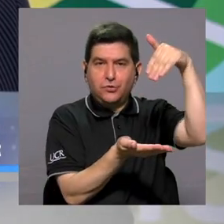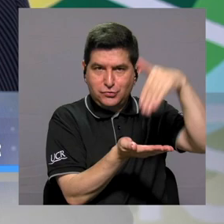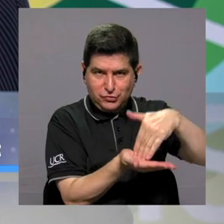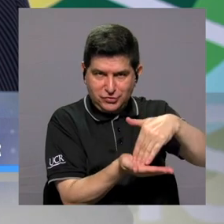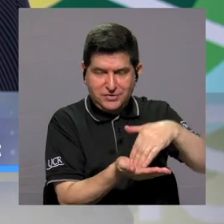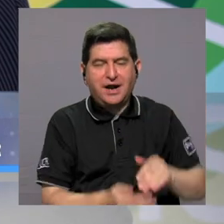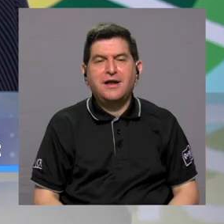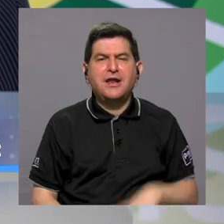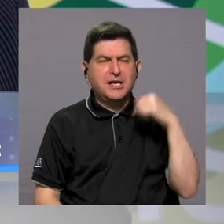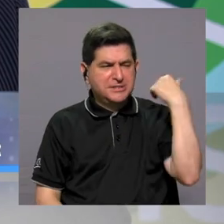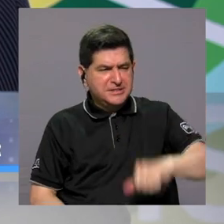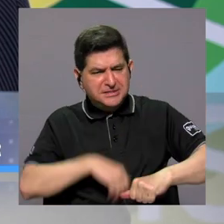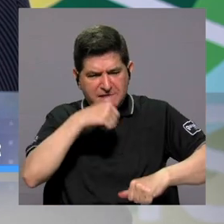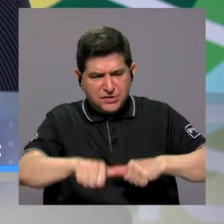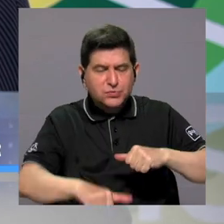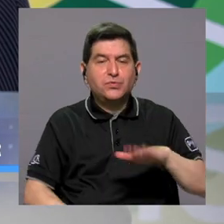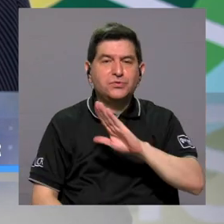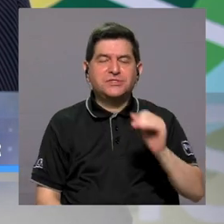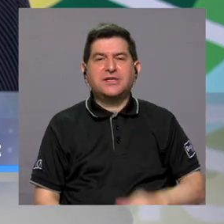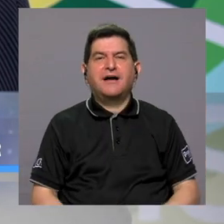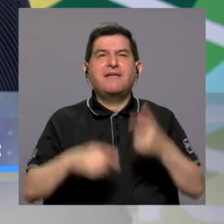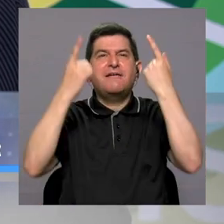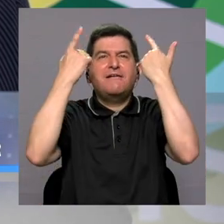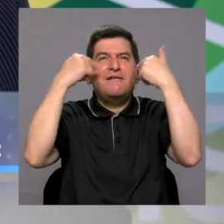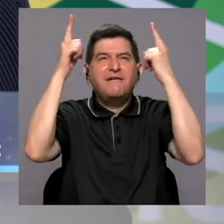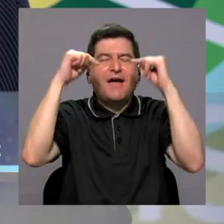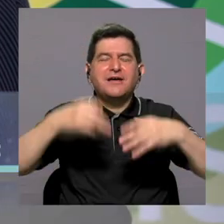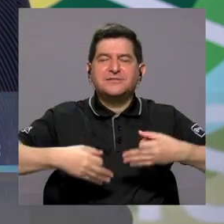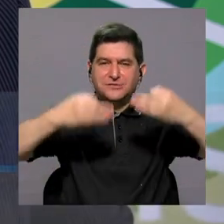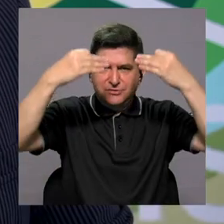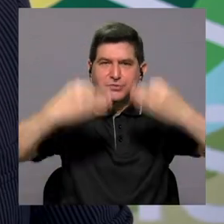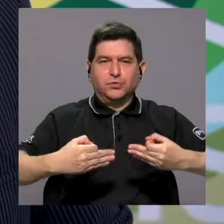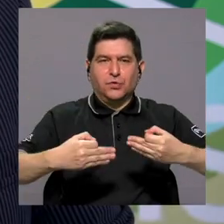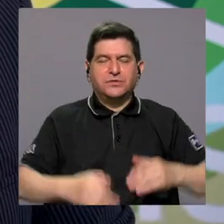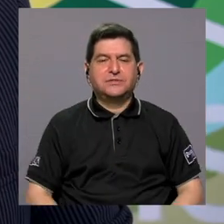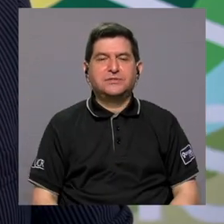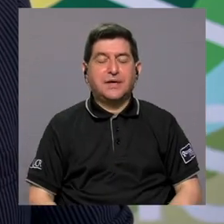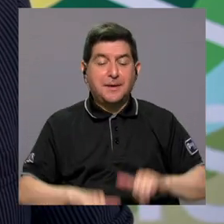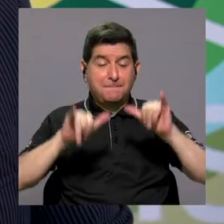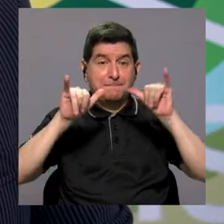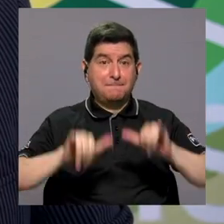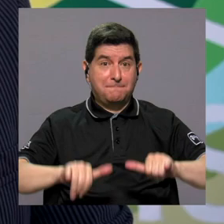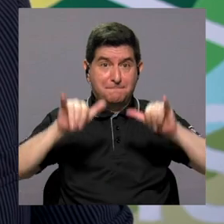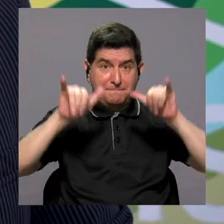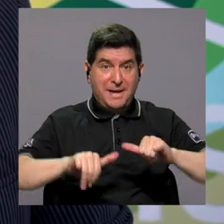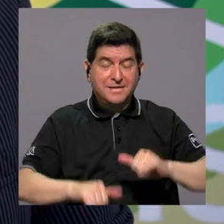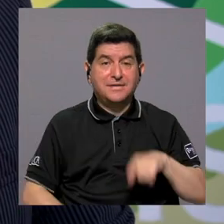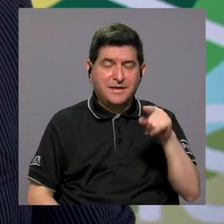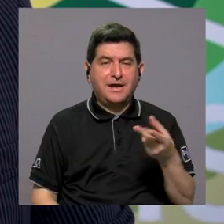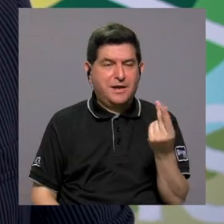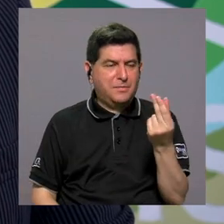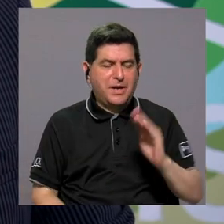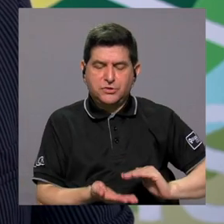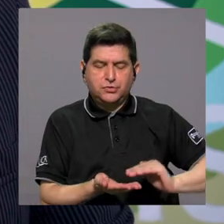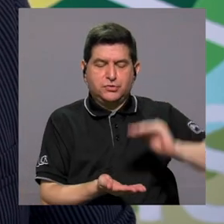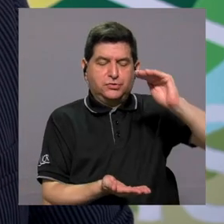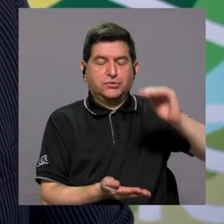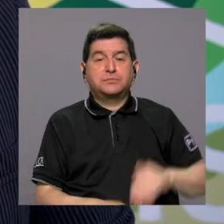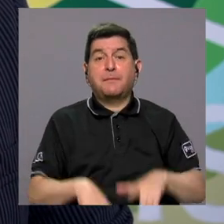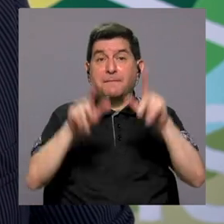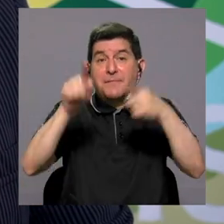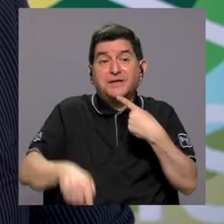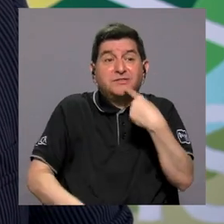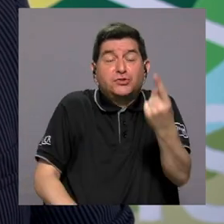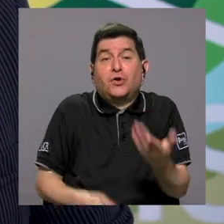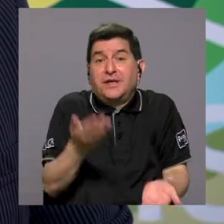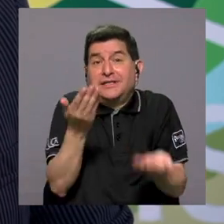para luchar y qué tan efectivas sean esas medidas para sostener la inflación alguna gente